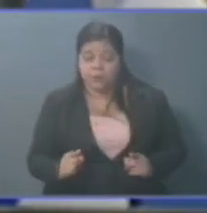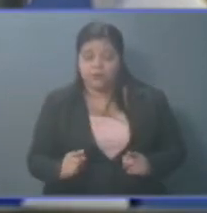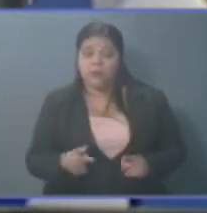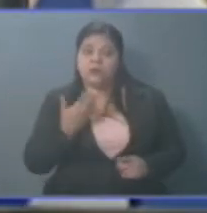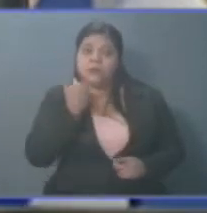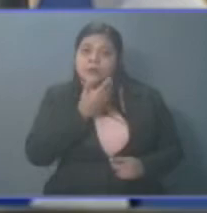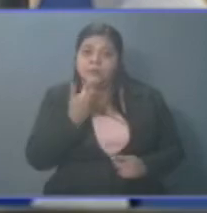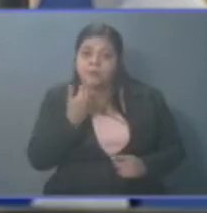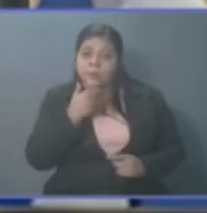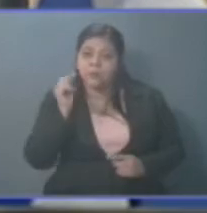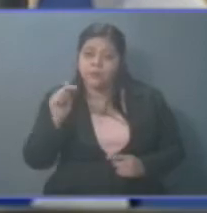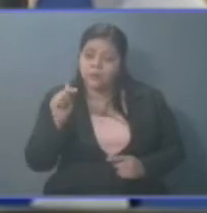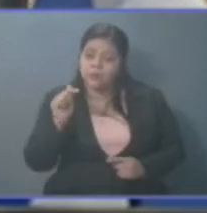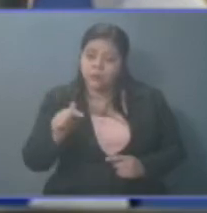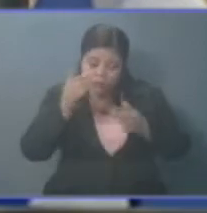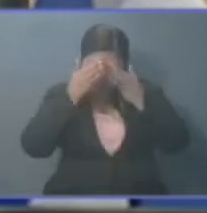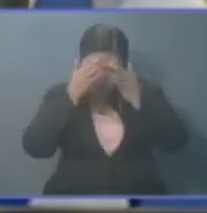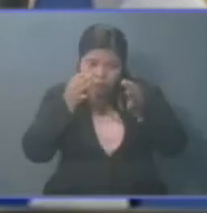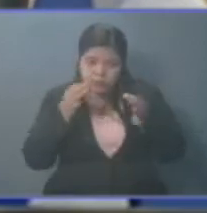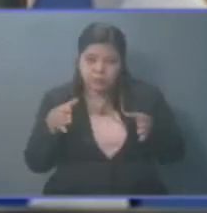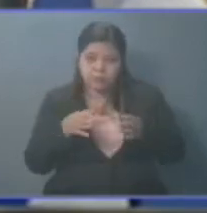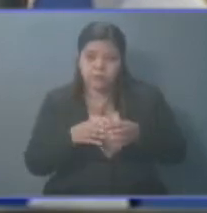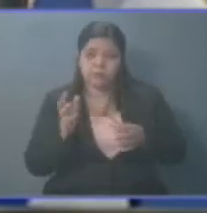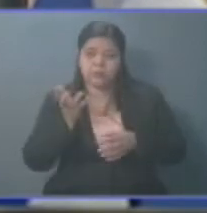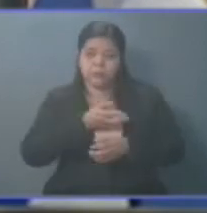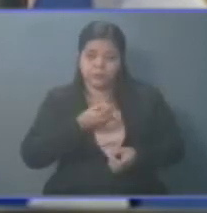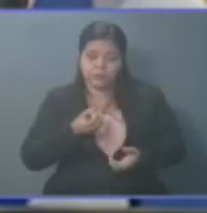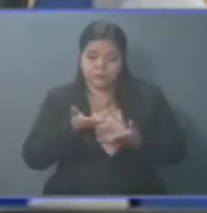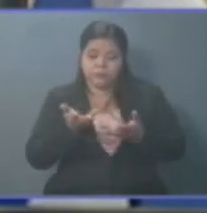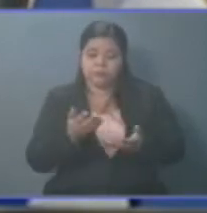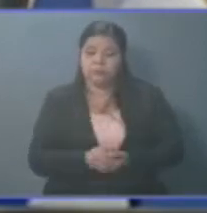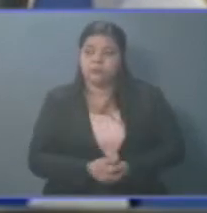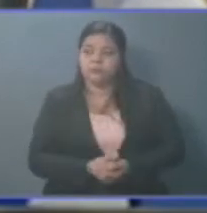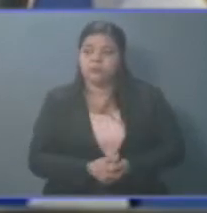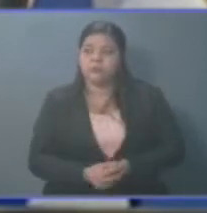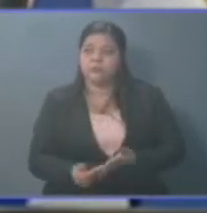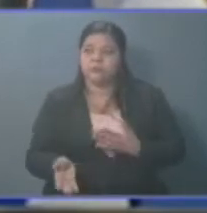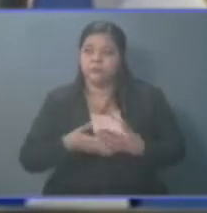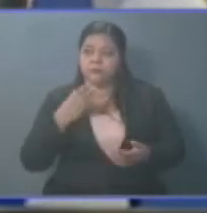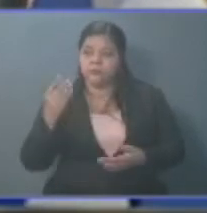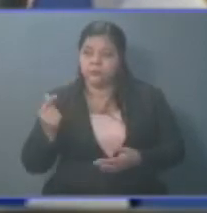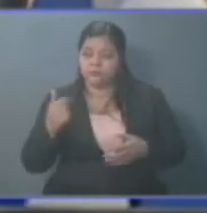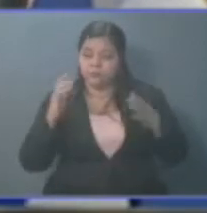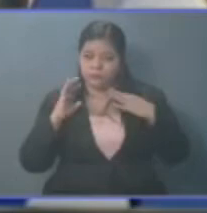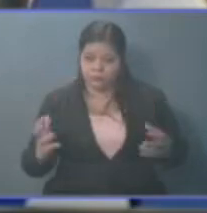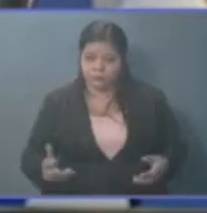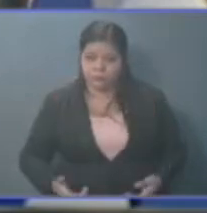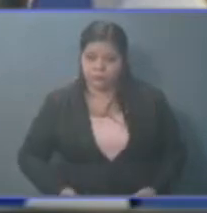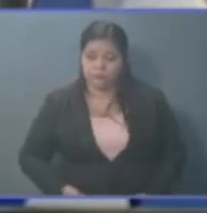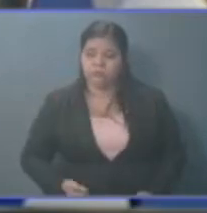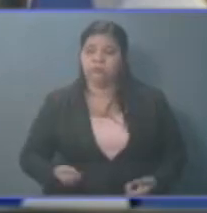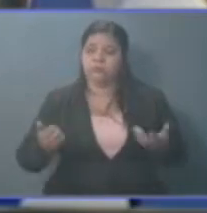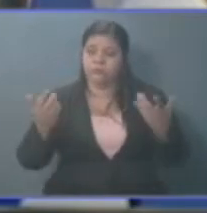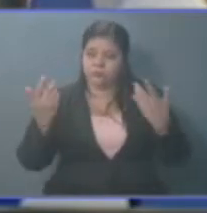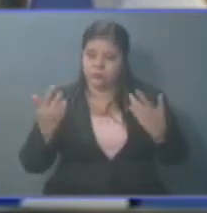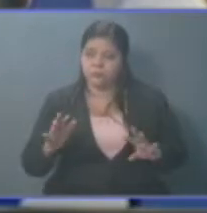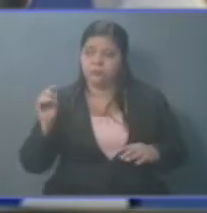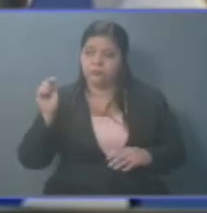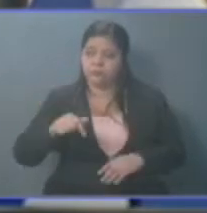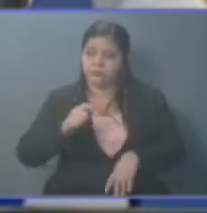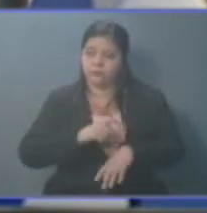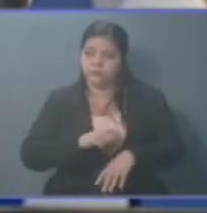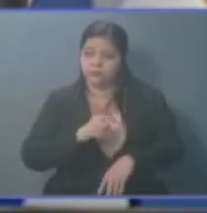esas disposiciones que se le otorgan de facilidades al Ejecutivo están en